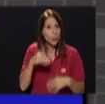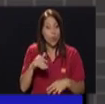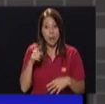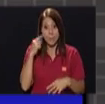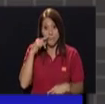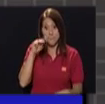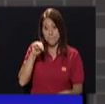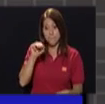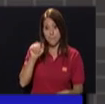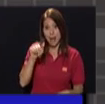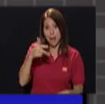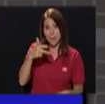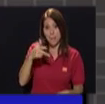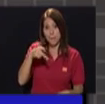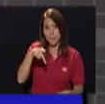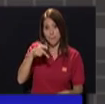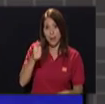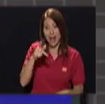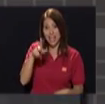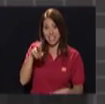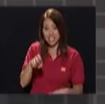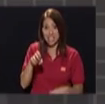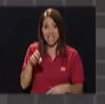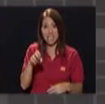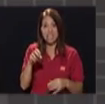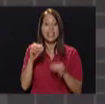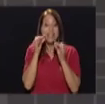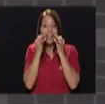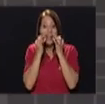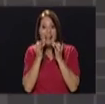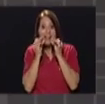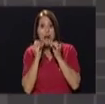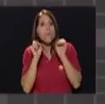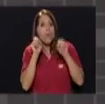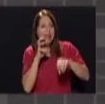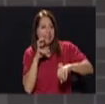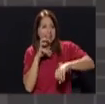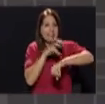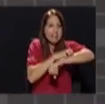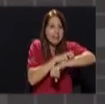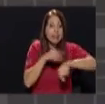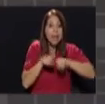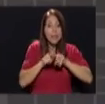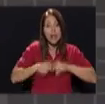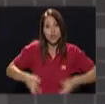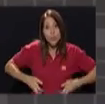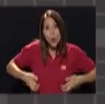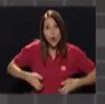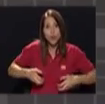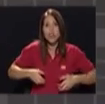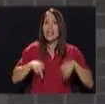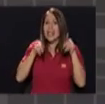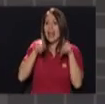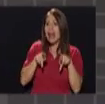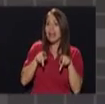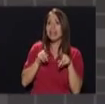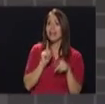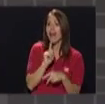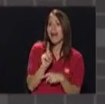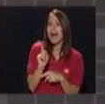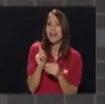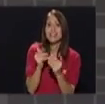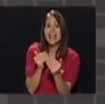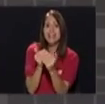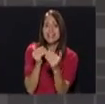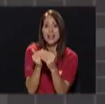debe ser algo, aparte de doloroso, sumamente fuerte, porque los mapaches tienen unos dientes muy grandes, los monos también, y la gente se acerca muchísimo a los monos.